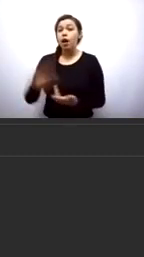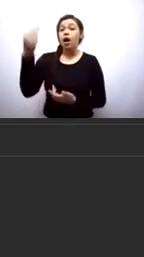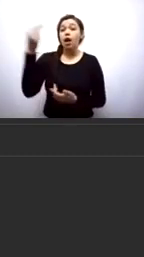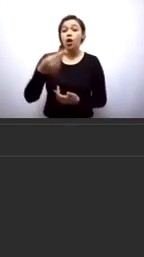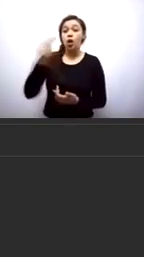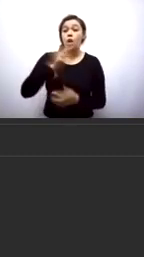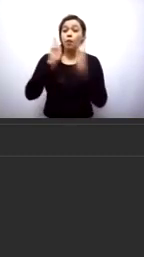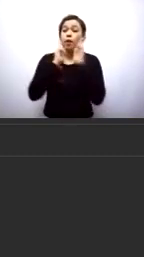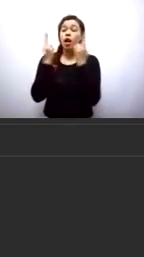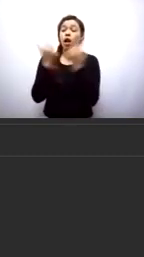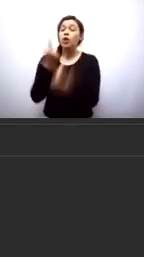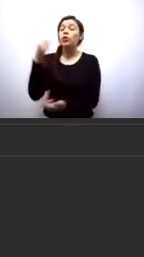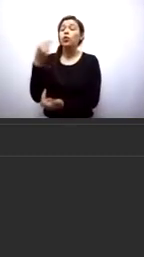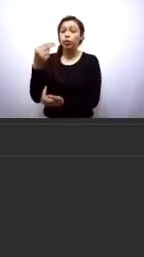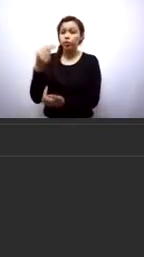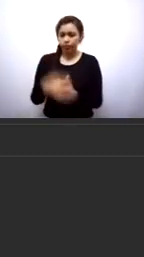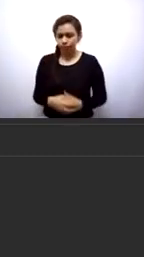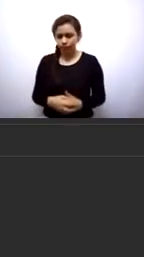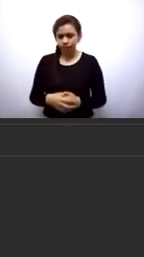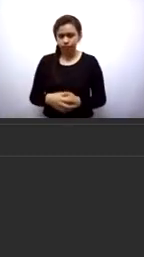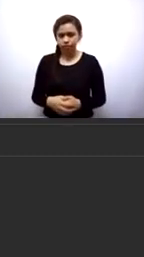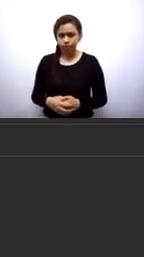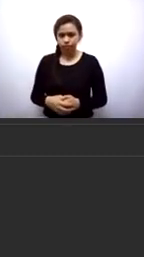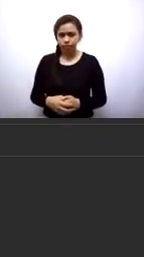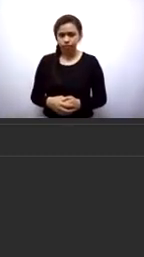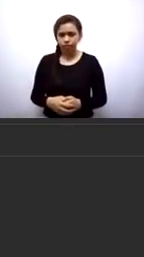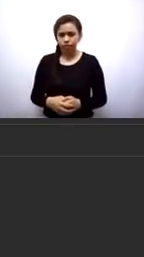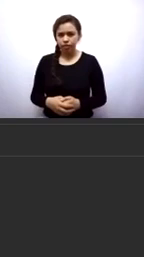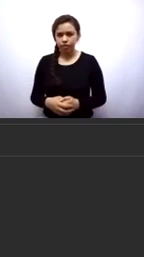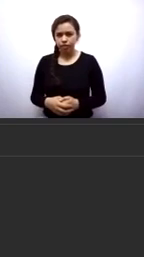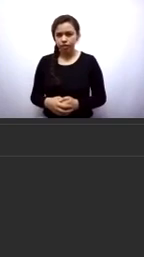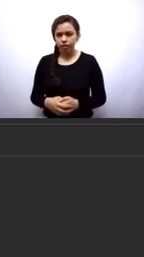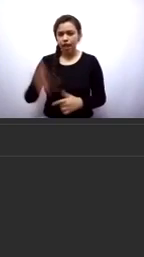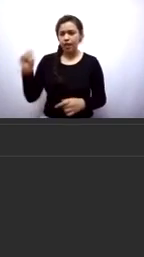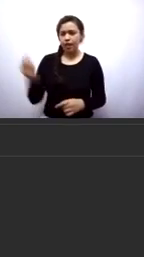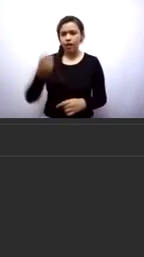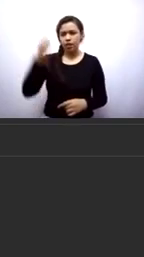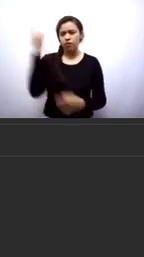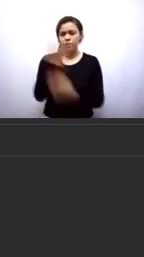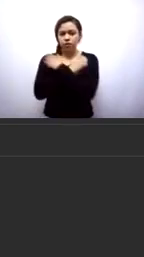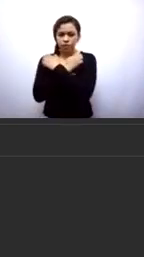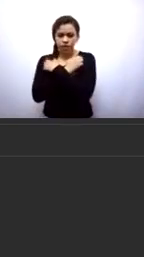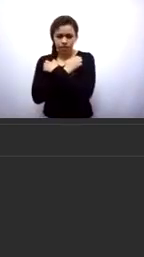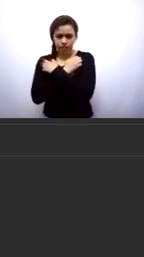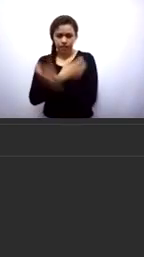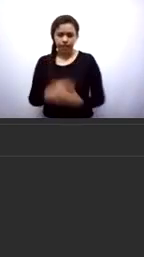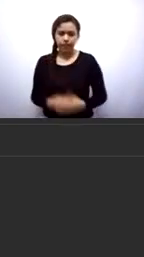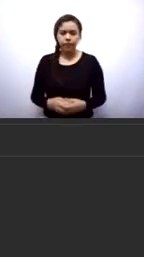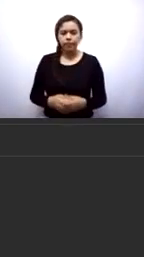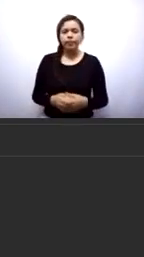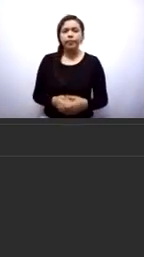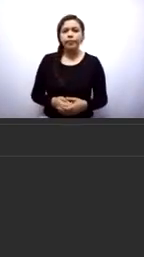esta reunión? Por ejemplo, a la nuestra le pondríamos tecnología educativa.